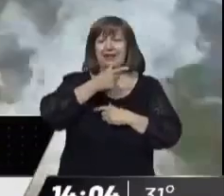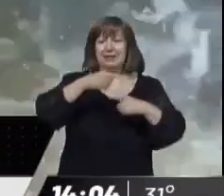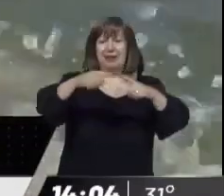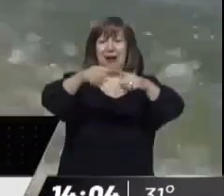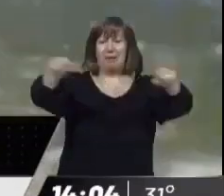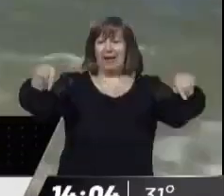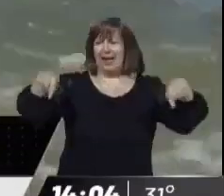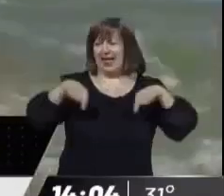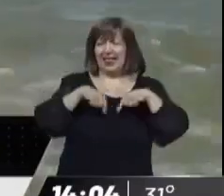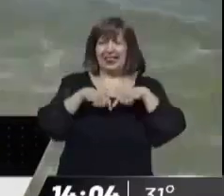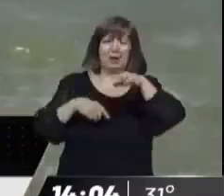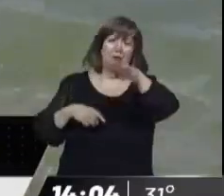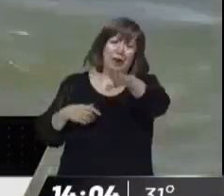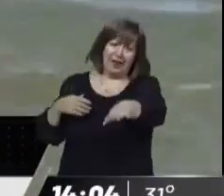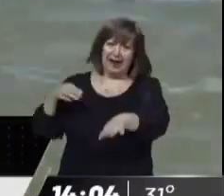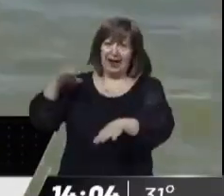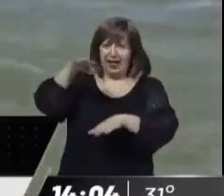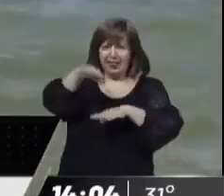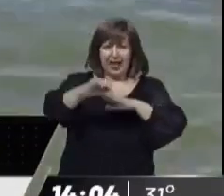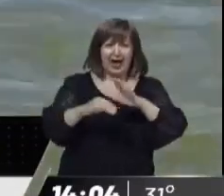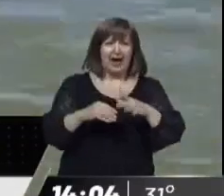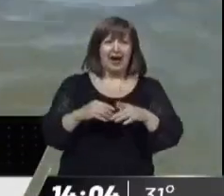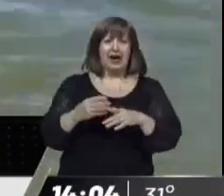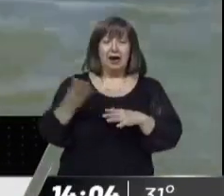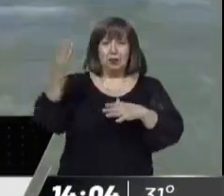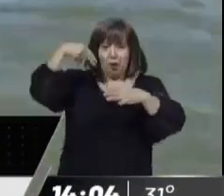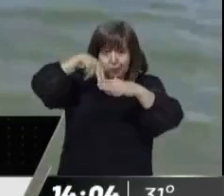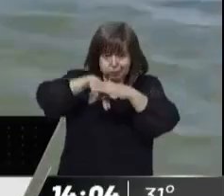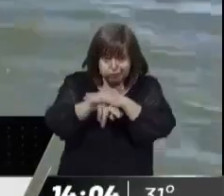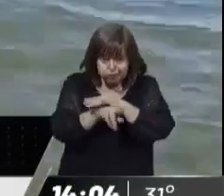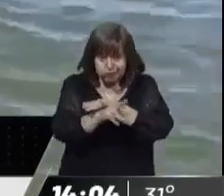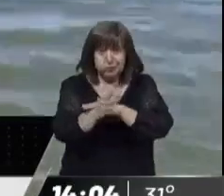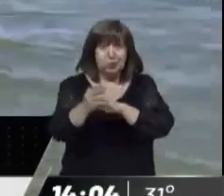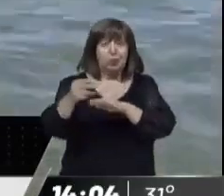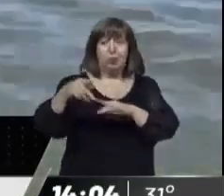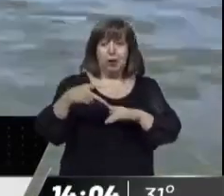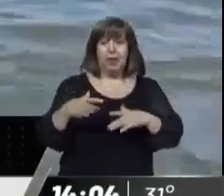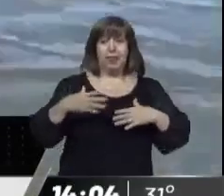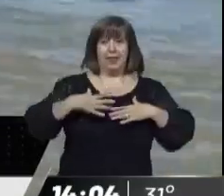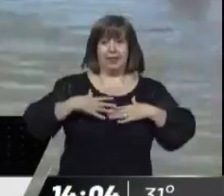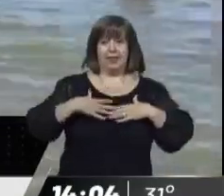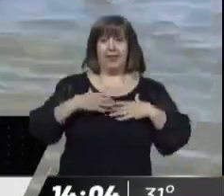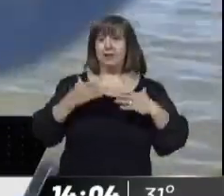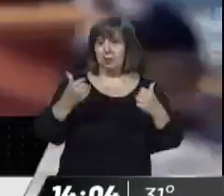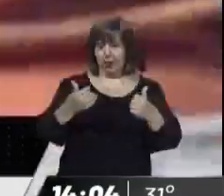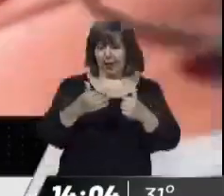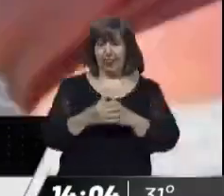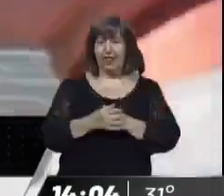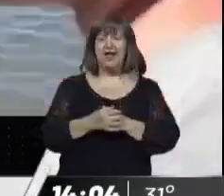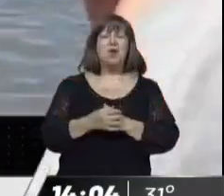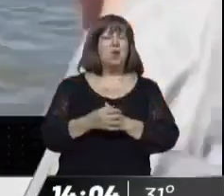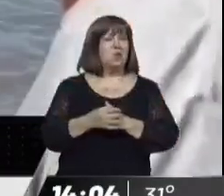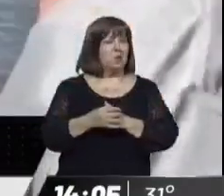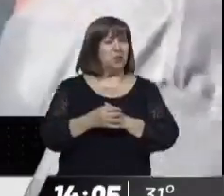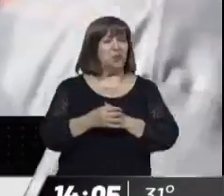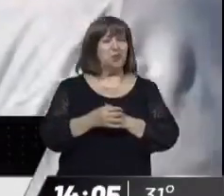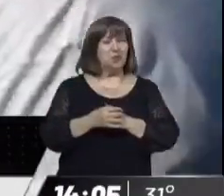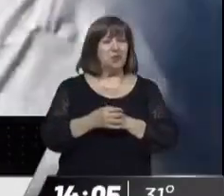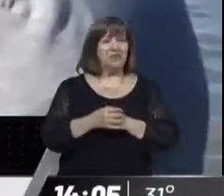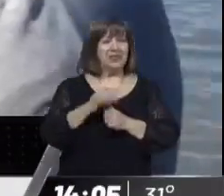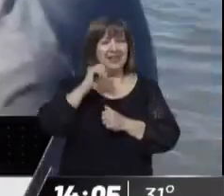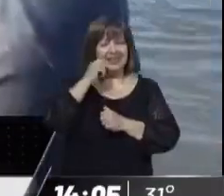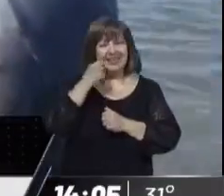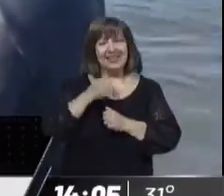gigante, y nadan. Y ha bajado, viste, si incluso no dan al pecho. ¿Podemos entender los mendocinos que para